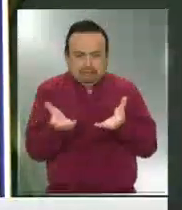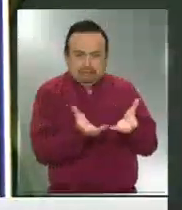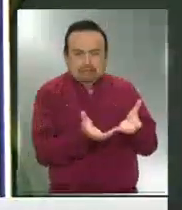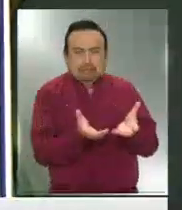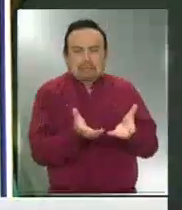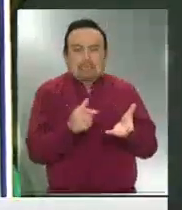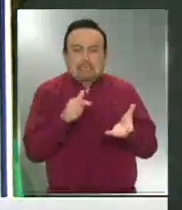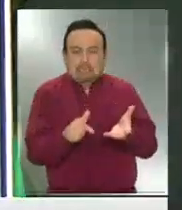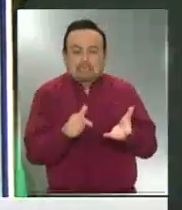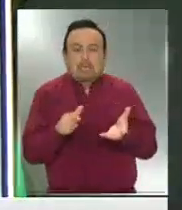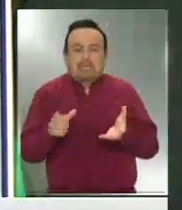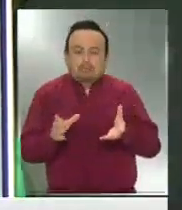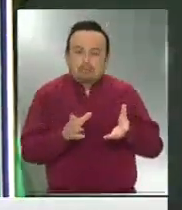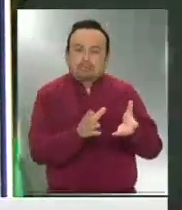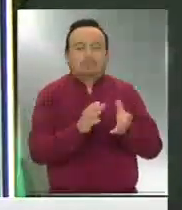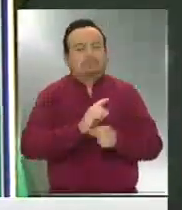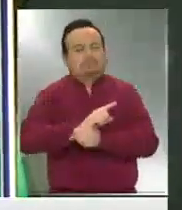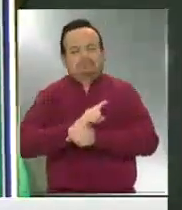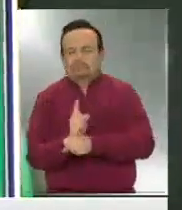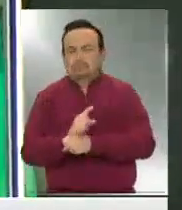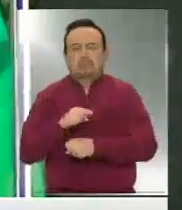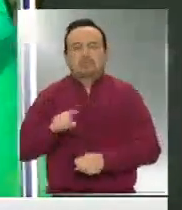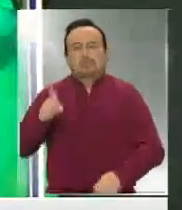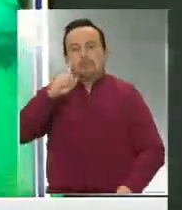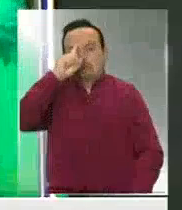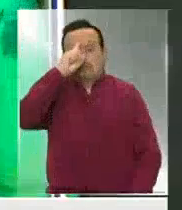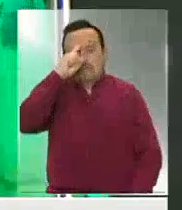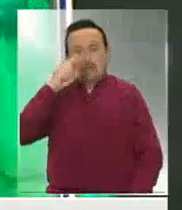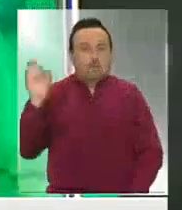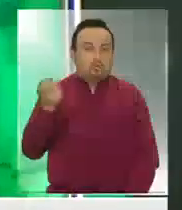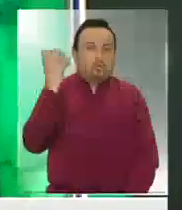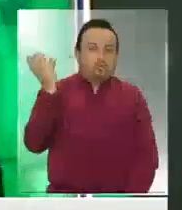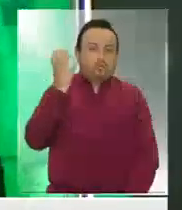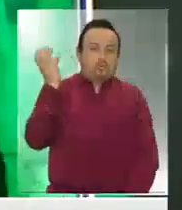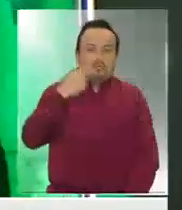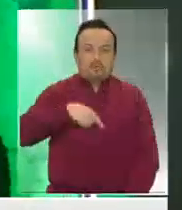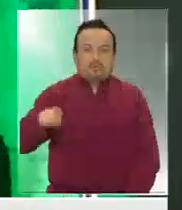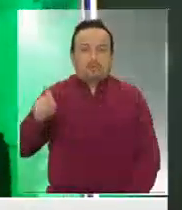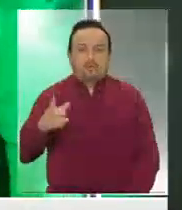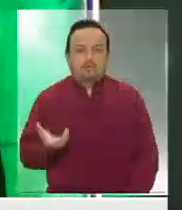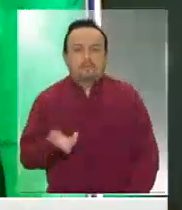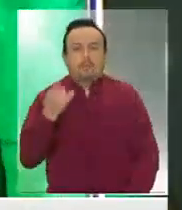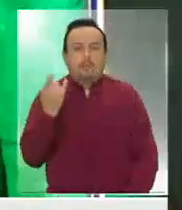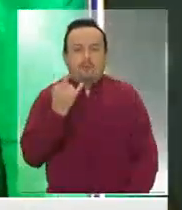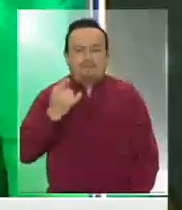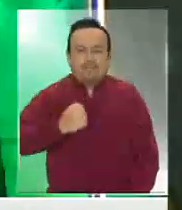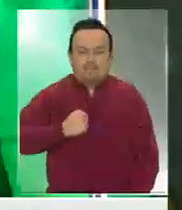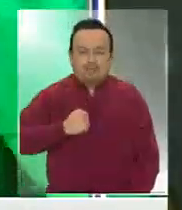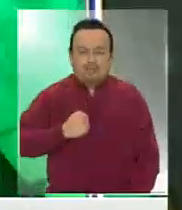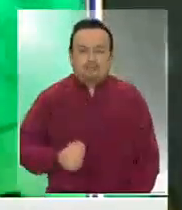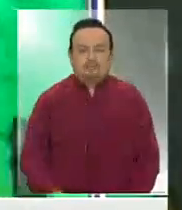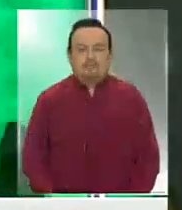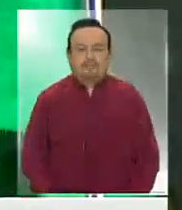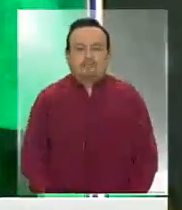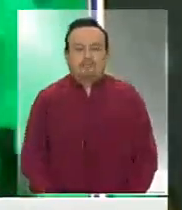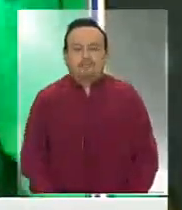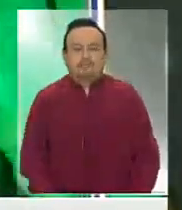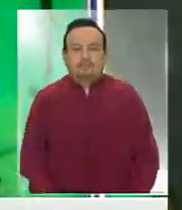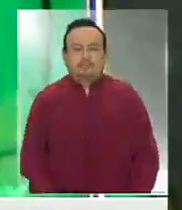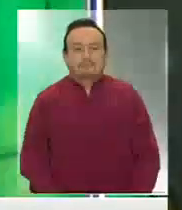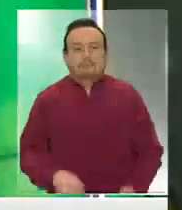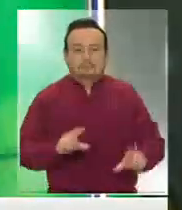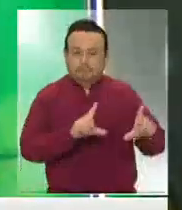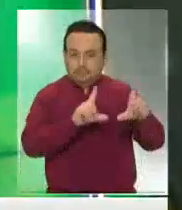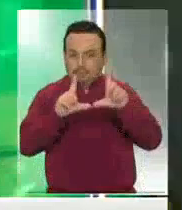manera a este paciente y trasladarlo inmediatamente en una ambulancia al hospital de la Universidad Católica. Sole. Nos